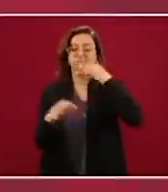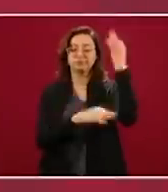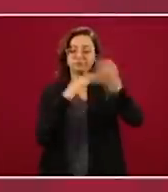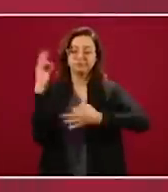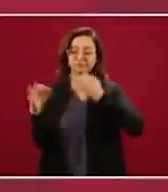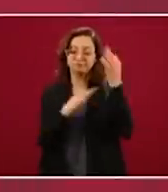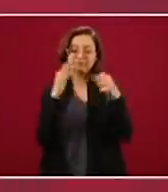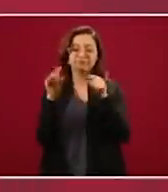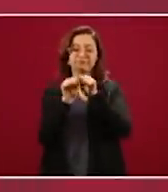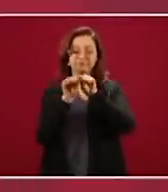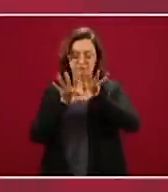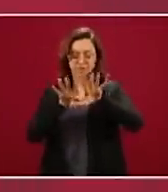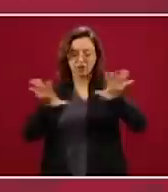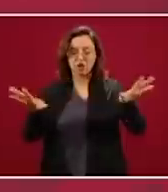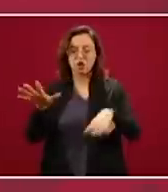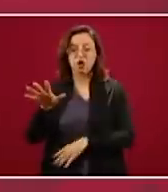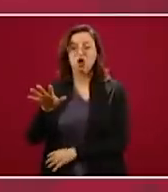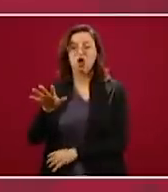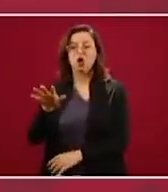para